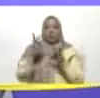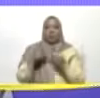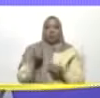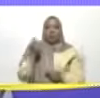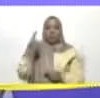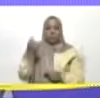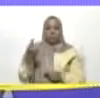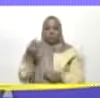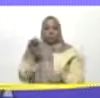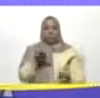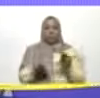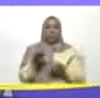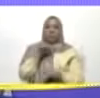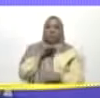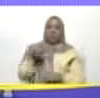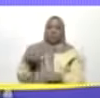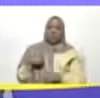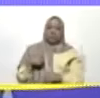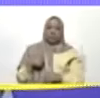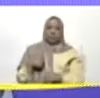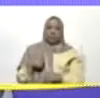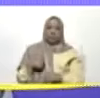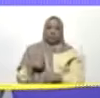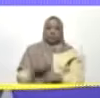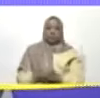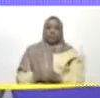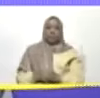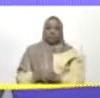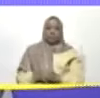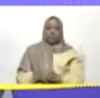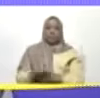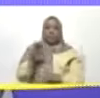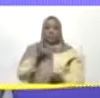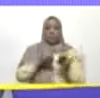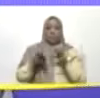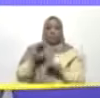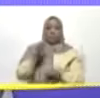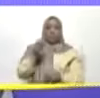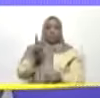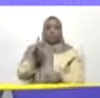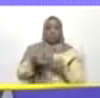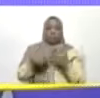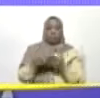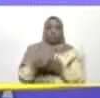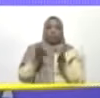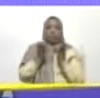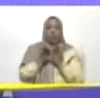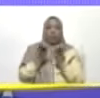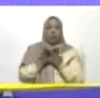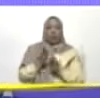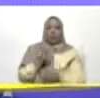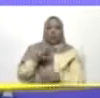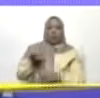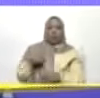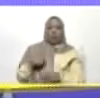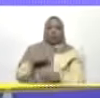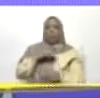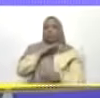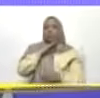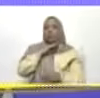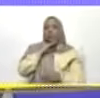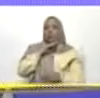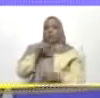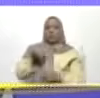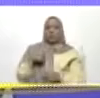semillero científic número 12 conucos escolares